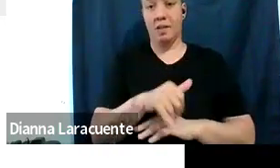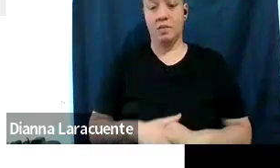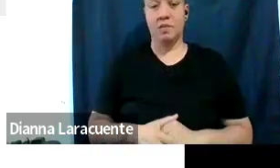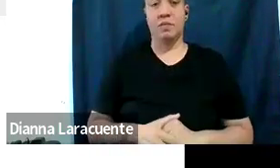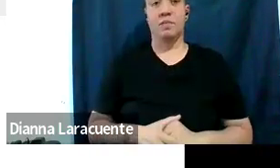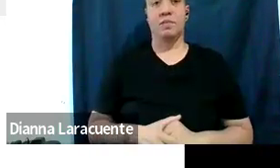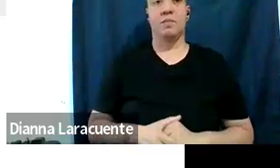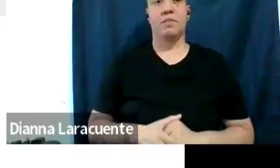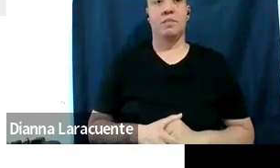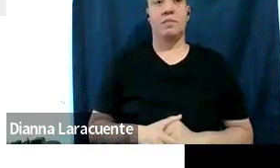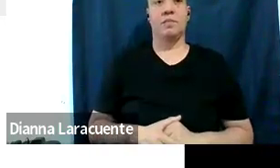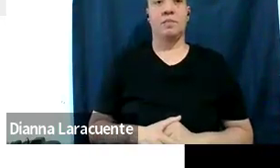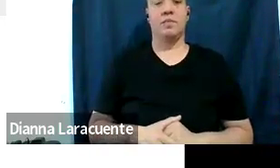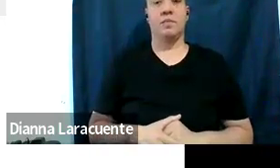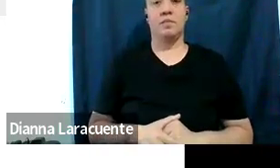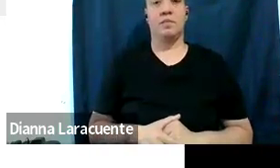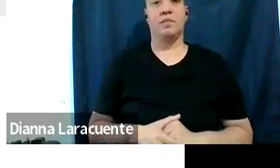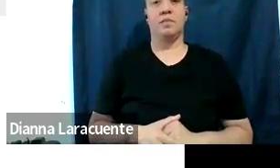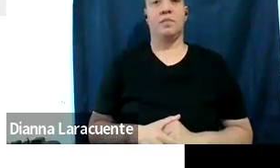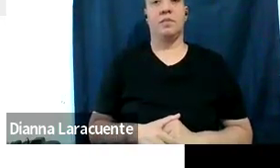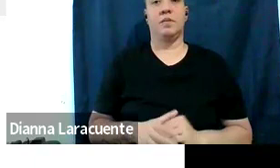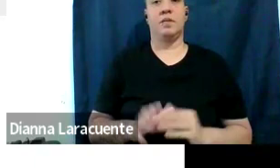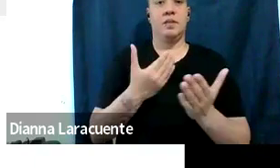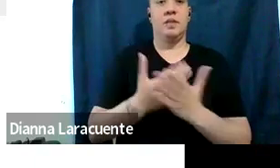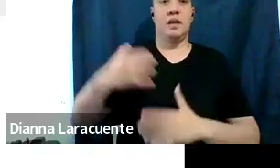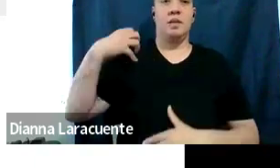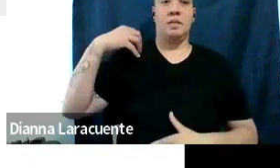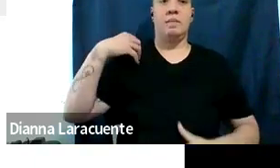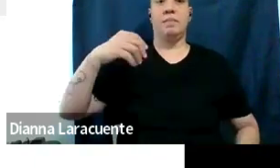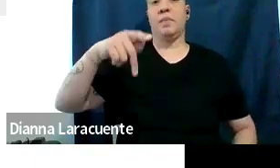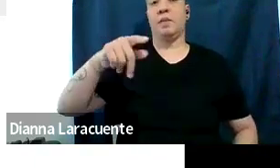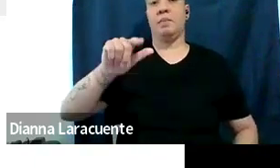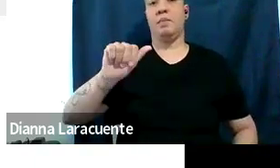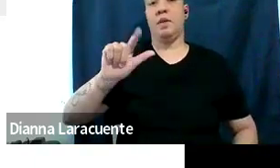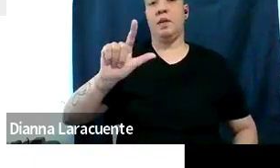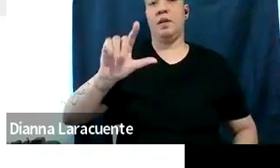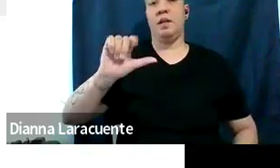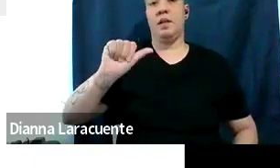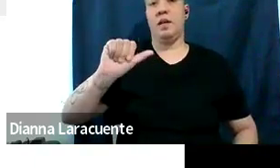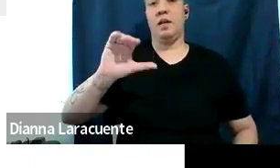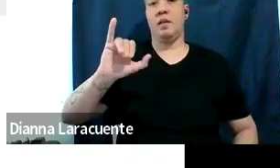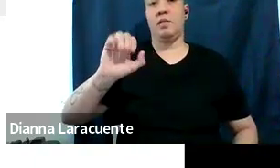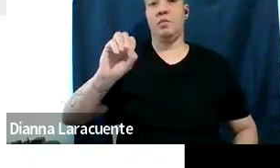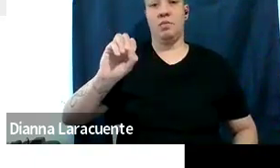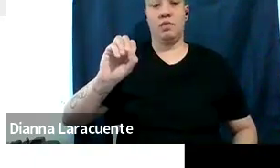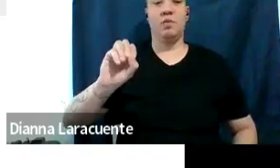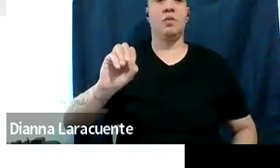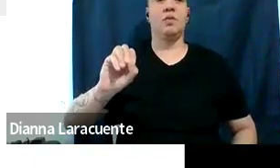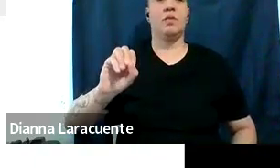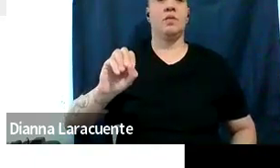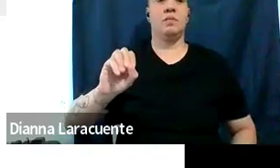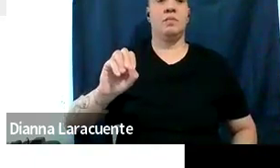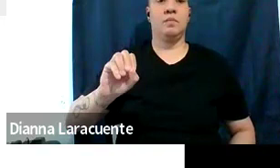llega el general Palacio y el general Palacio le desata los compontes contra